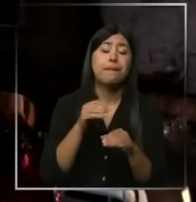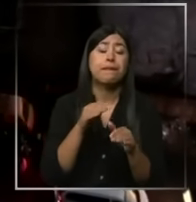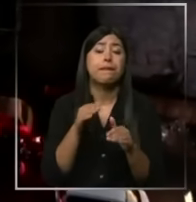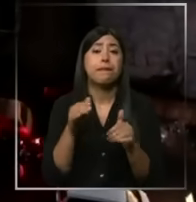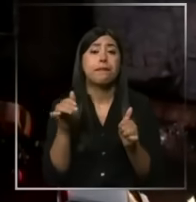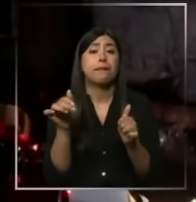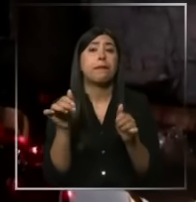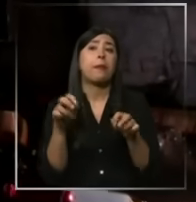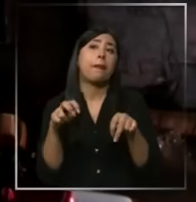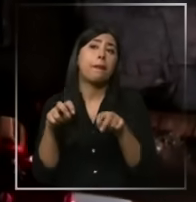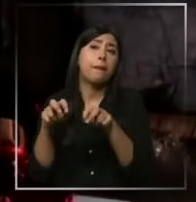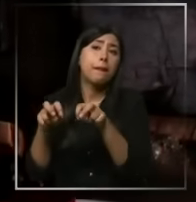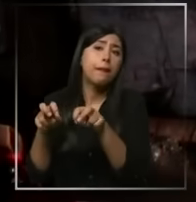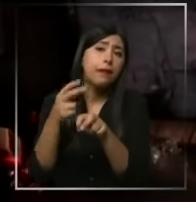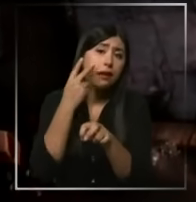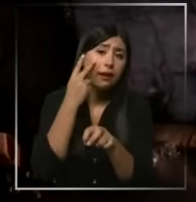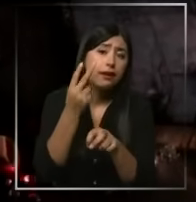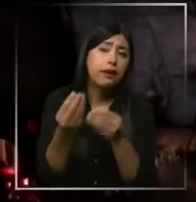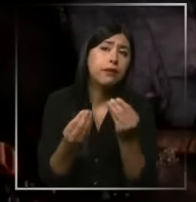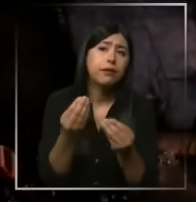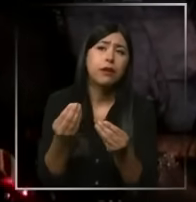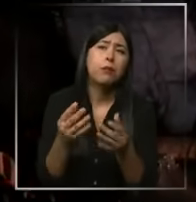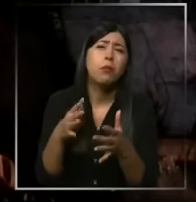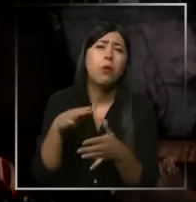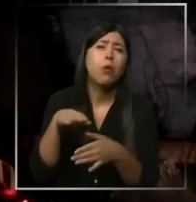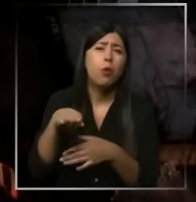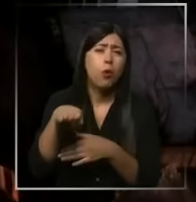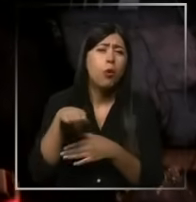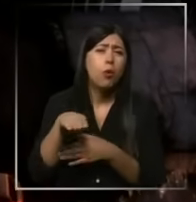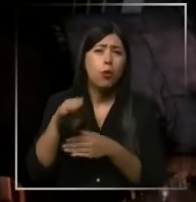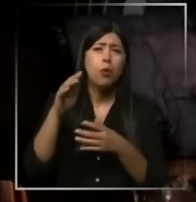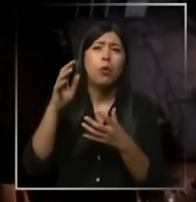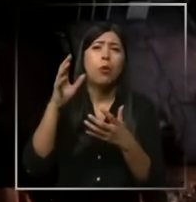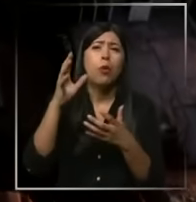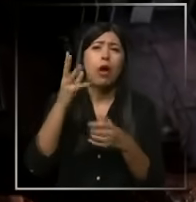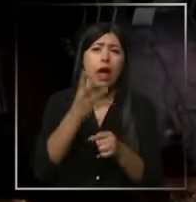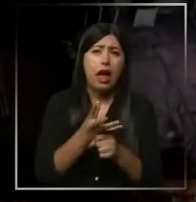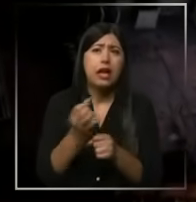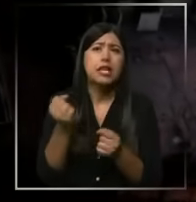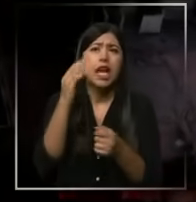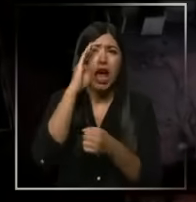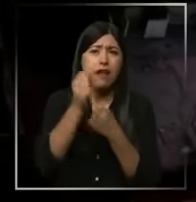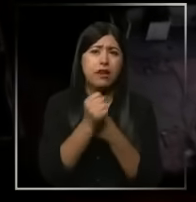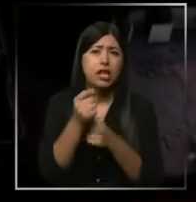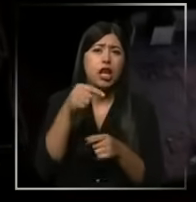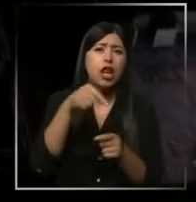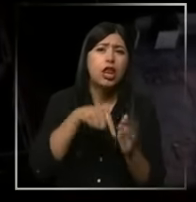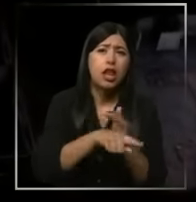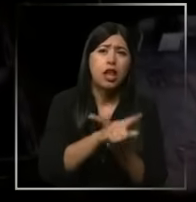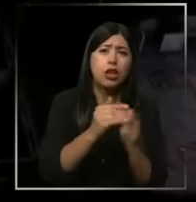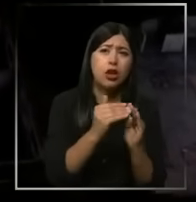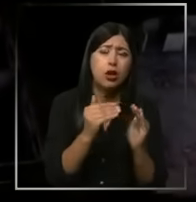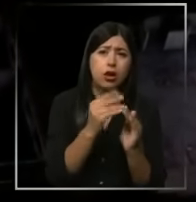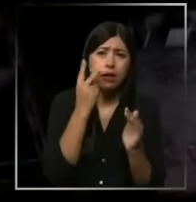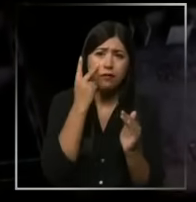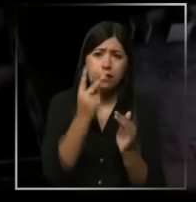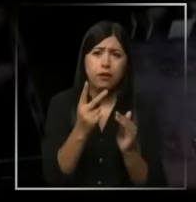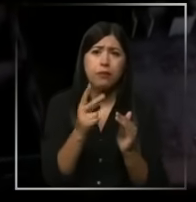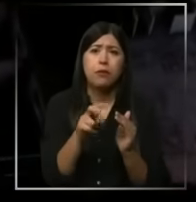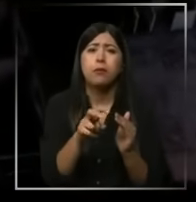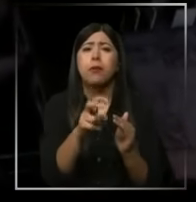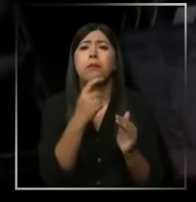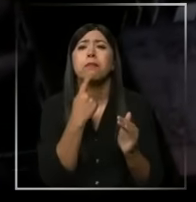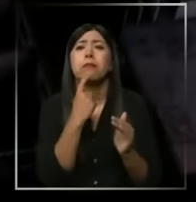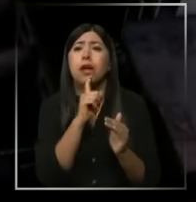ahí para ver qué es lo que está ocurriendo, porque han llegado muchas patrullas al interior acá de un domicilio. Vamos a averiguar